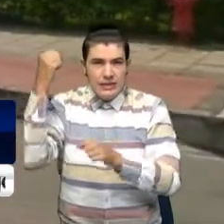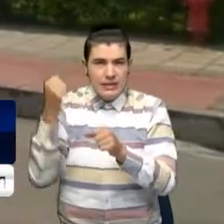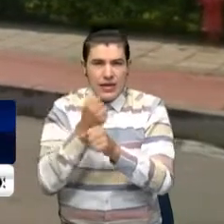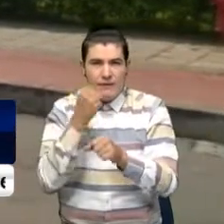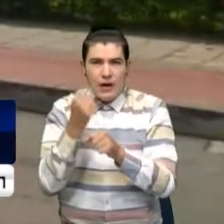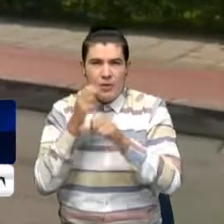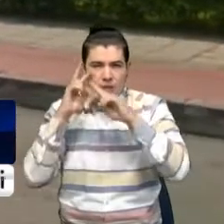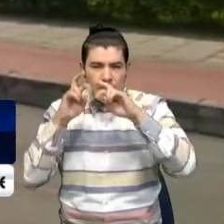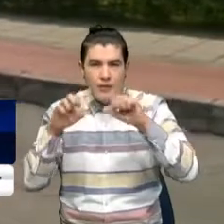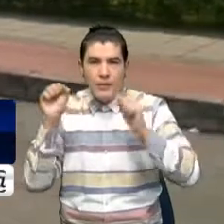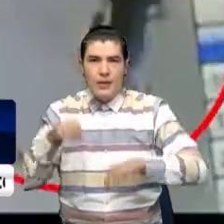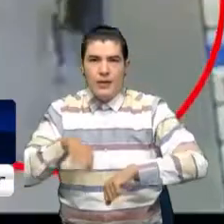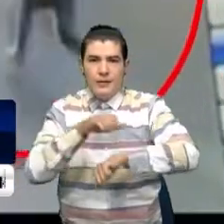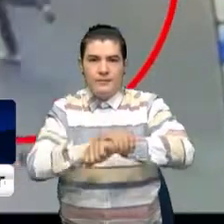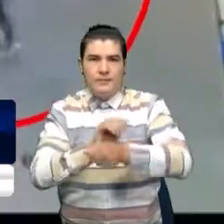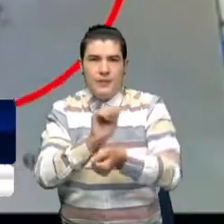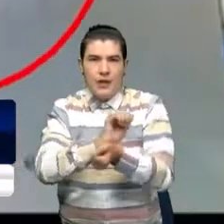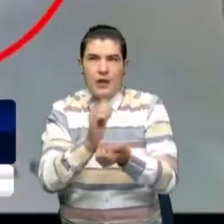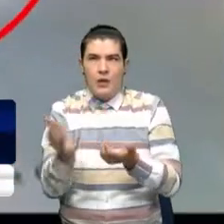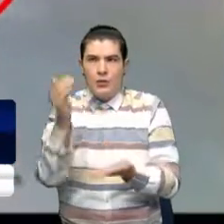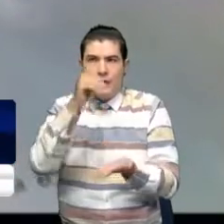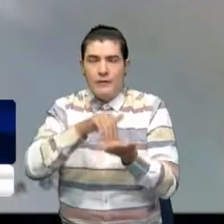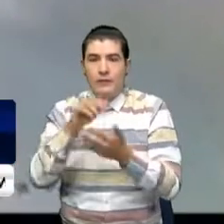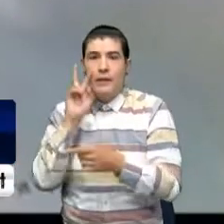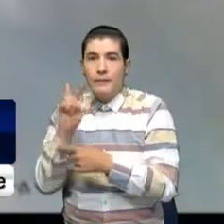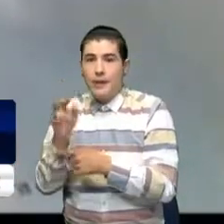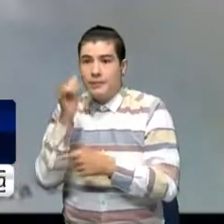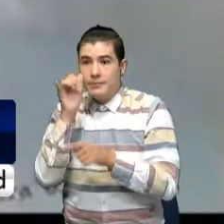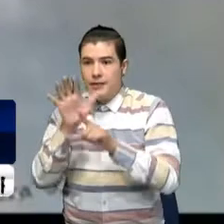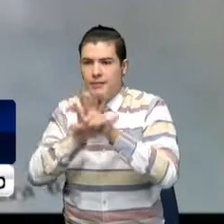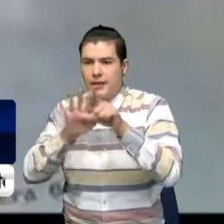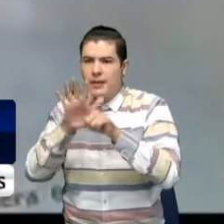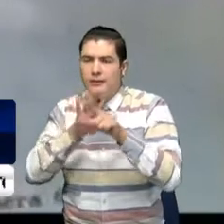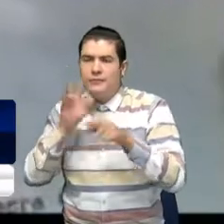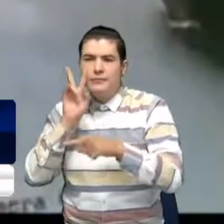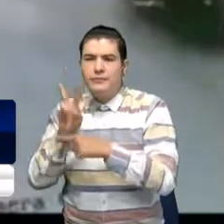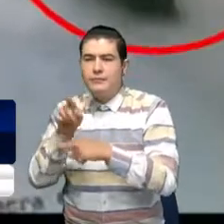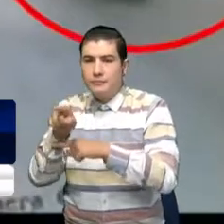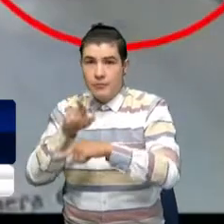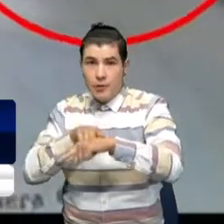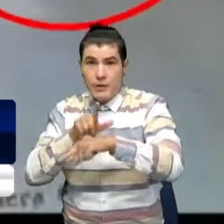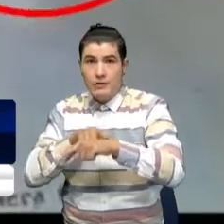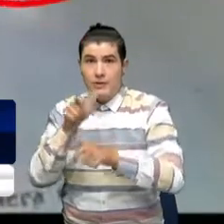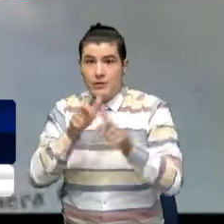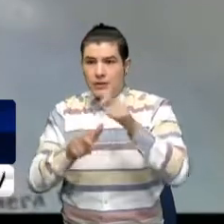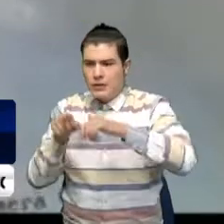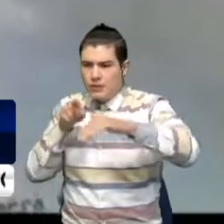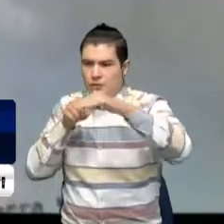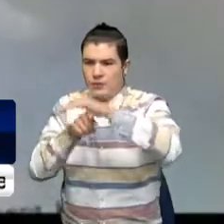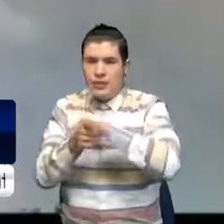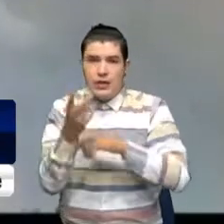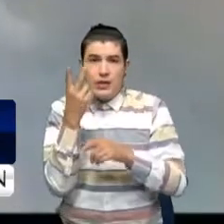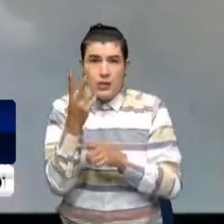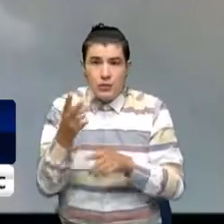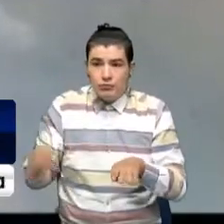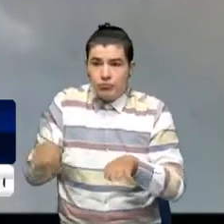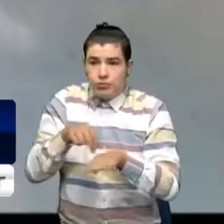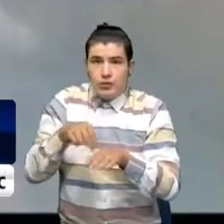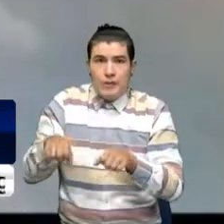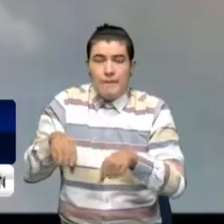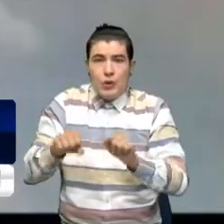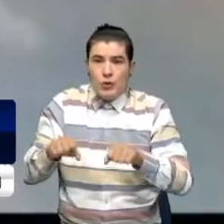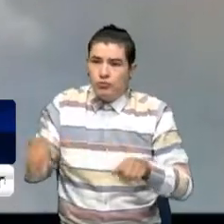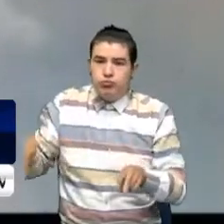también la recaptura en un vídeo de una cámara del sector se observa el momento en el que huyen y dos de estos son recogidos en